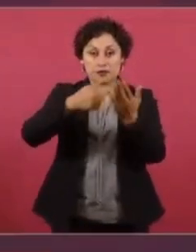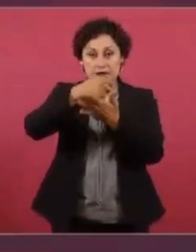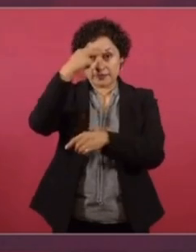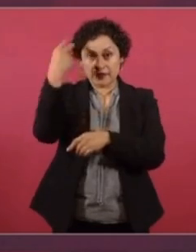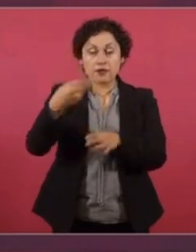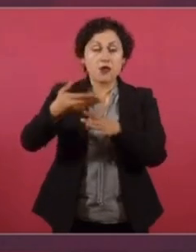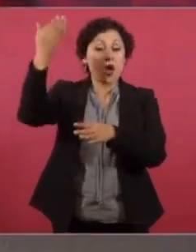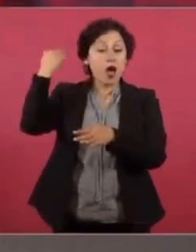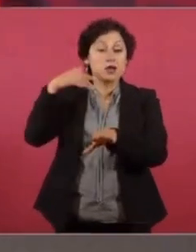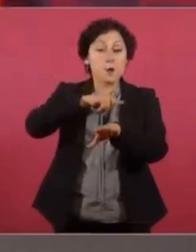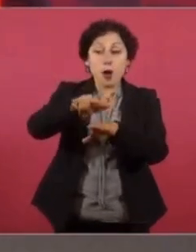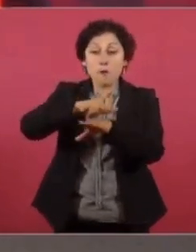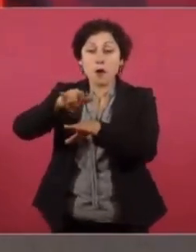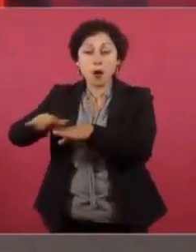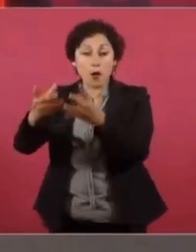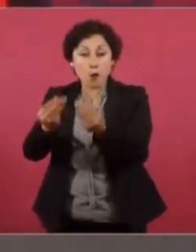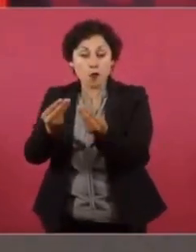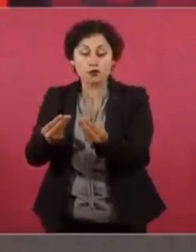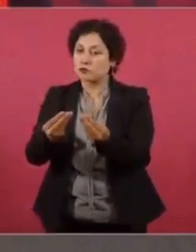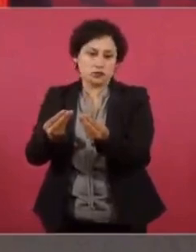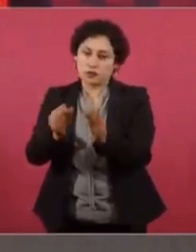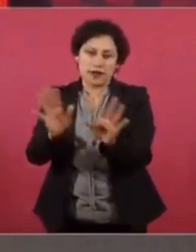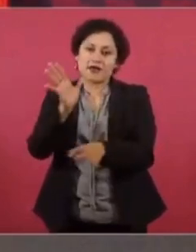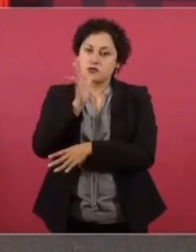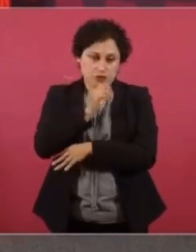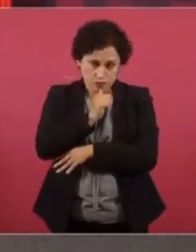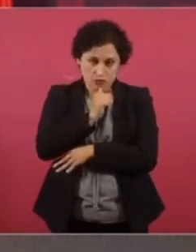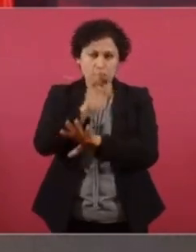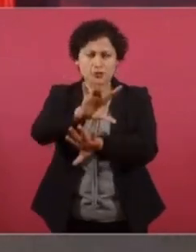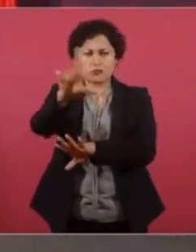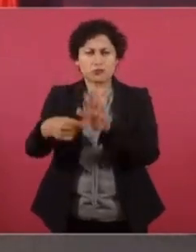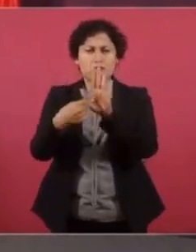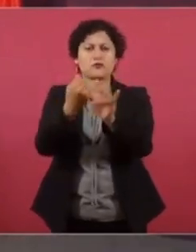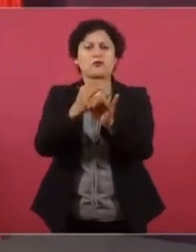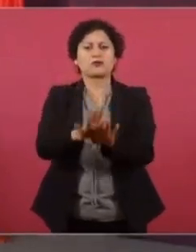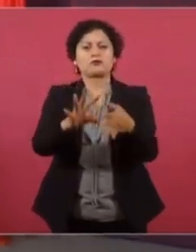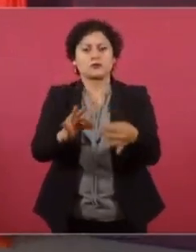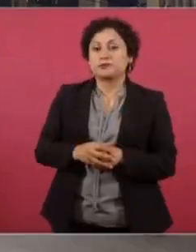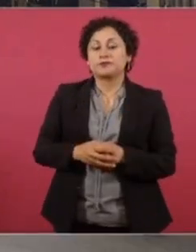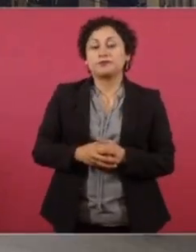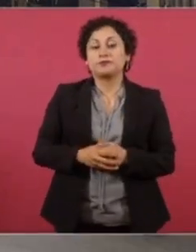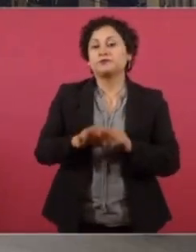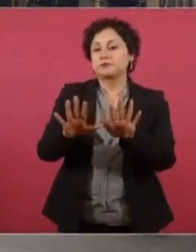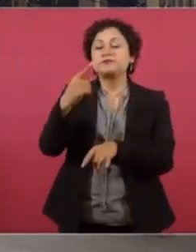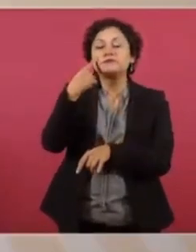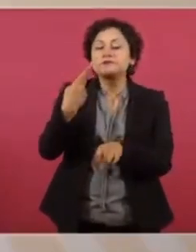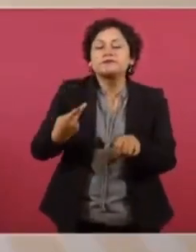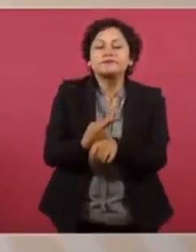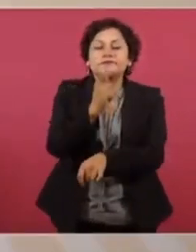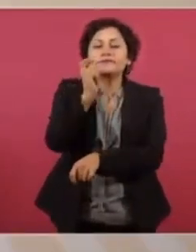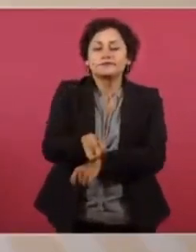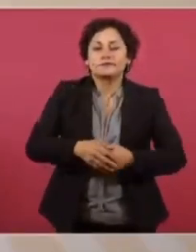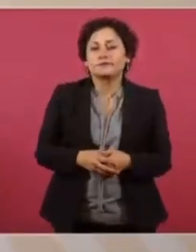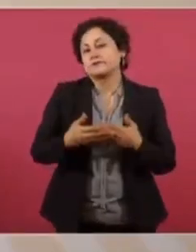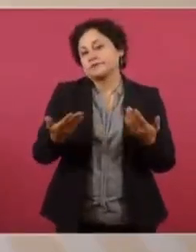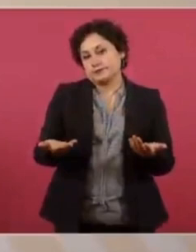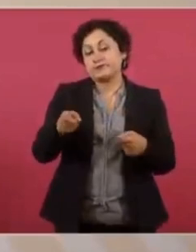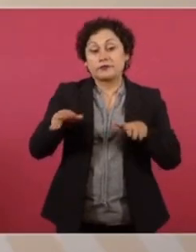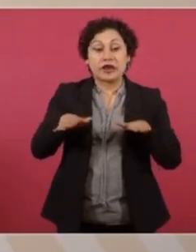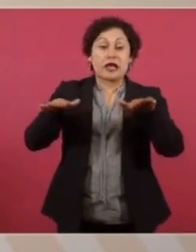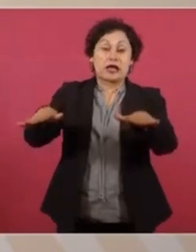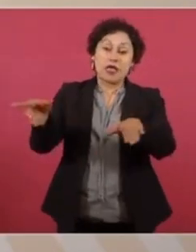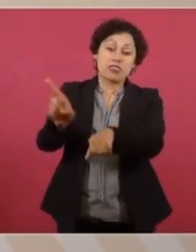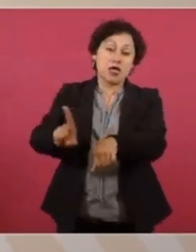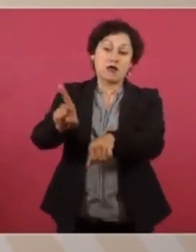Ciudad se van a dar a conocer no los datos a ver si el día de hoy Qué pasa de que son muchas